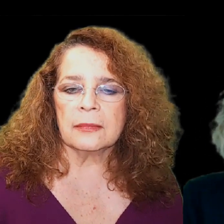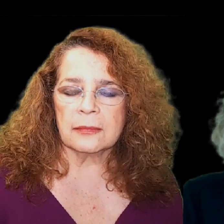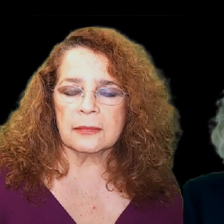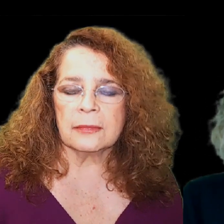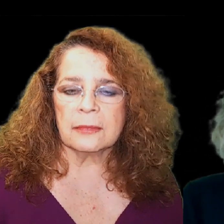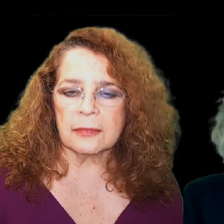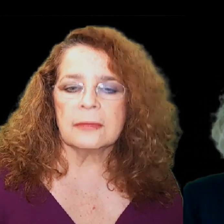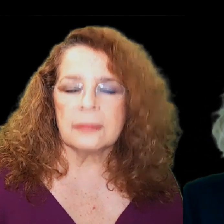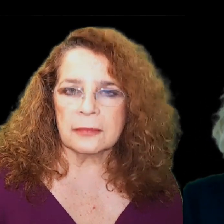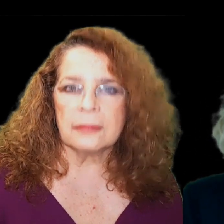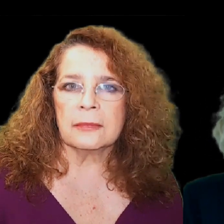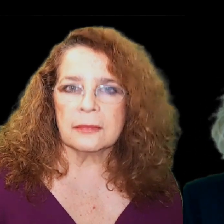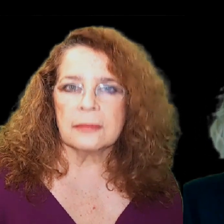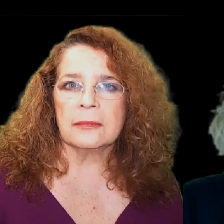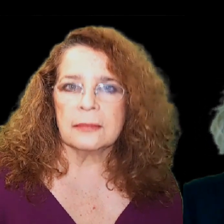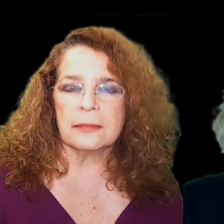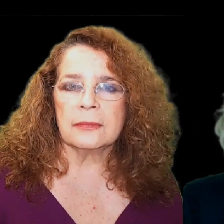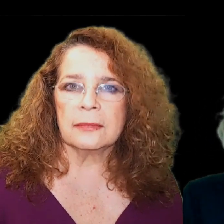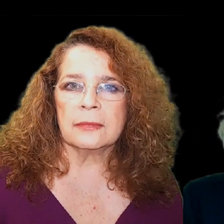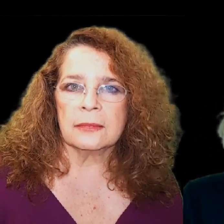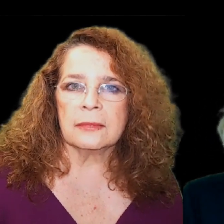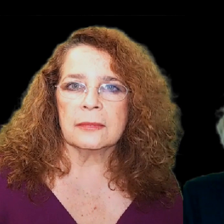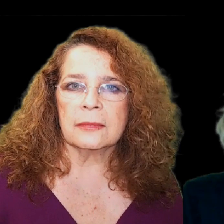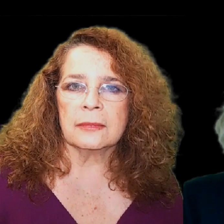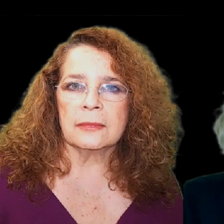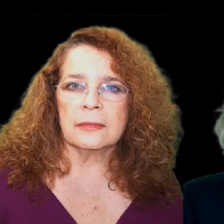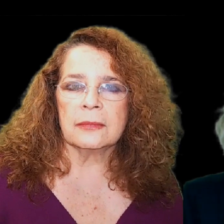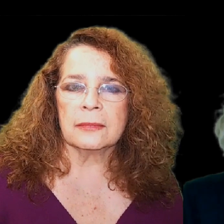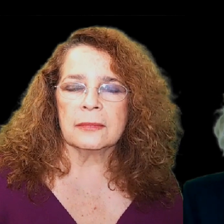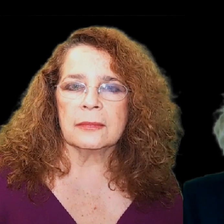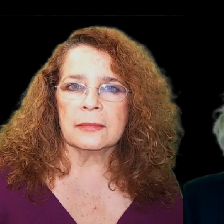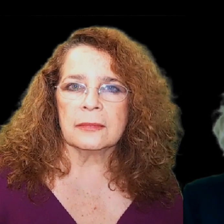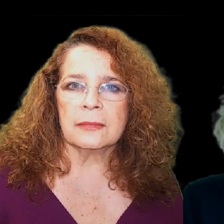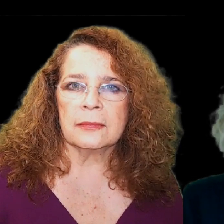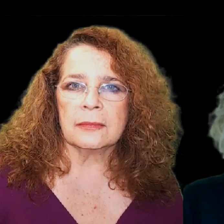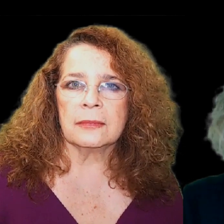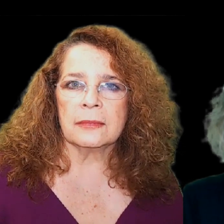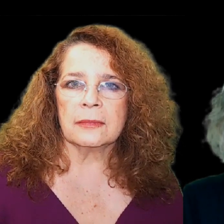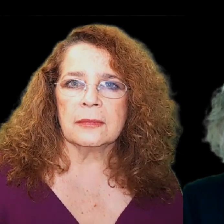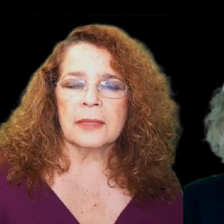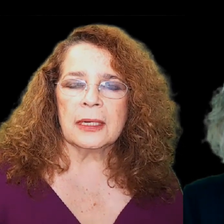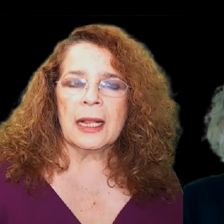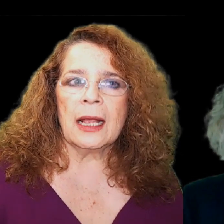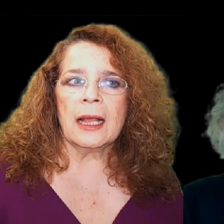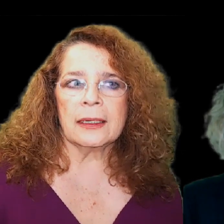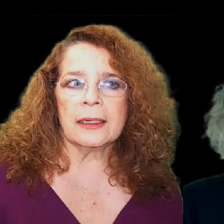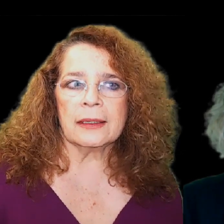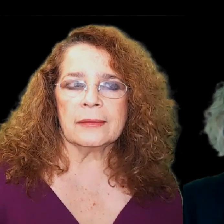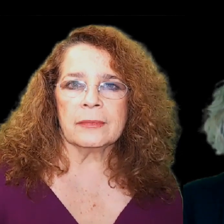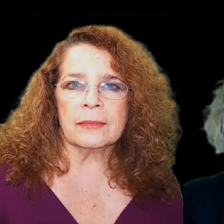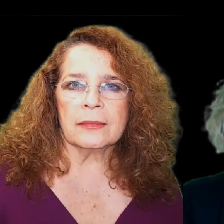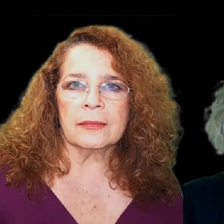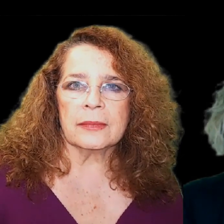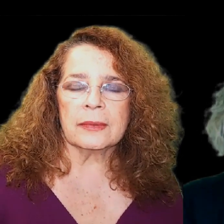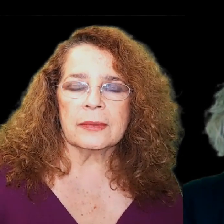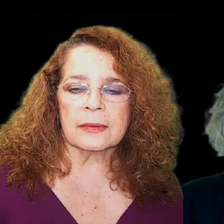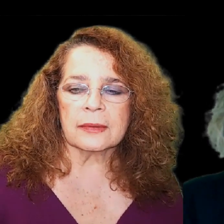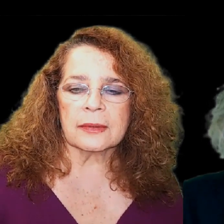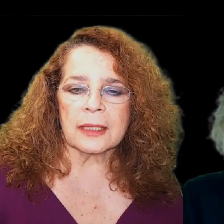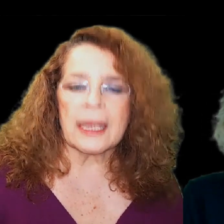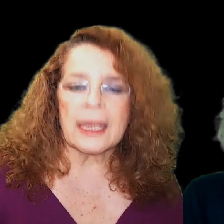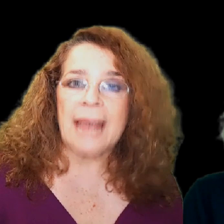doctora, todos tenemos algo que contribuir a esto, si nos dan la oportunidad de ayudar.